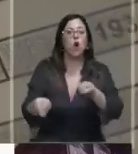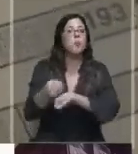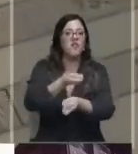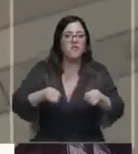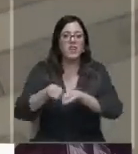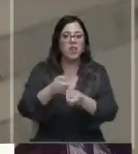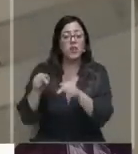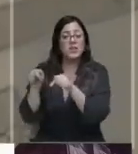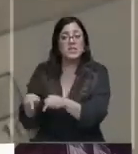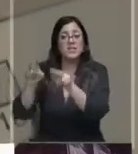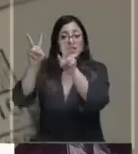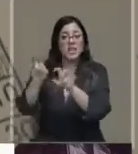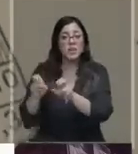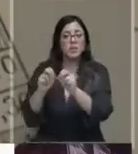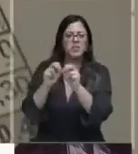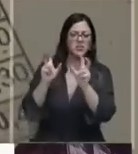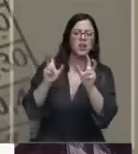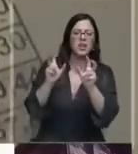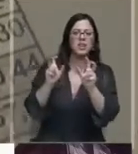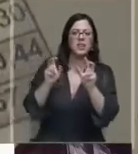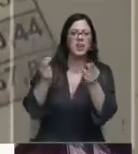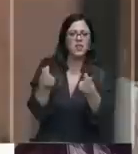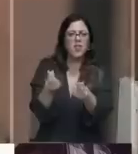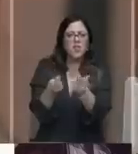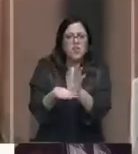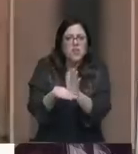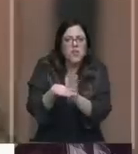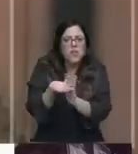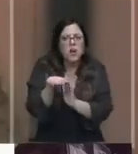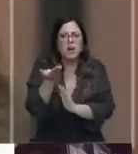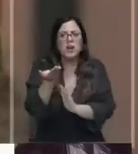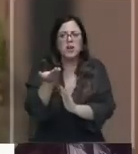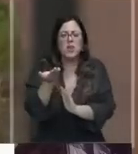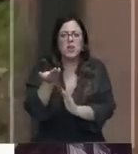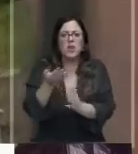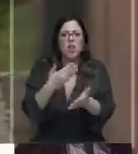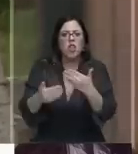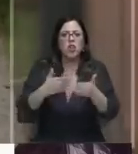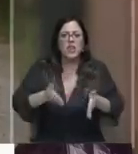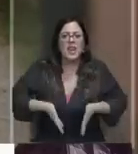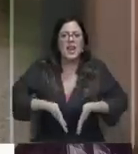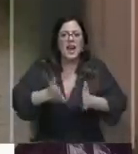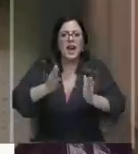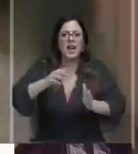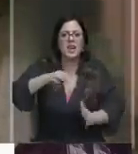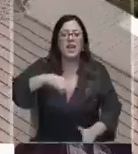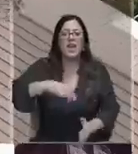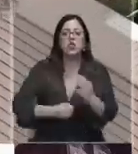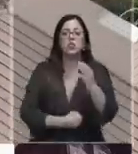ese hecho encendería las alarmas por el alto precio de la propiedad ubicada en la calle Nueva Delhi.